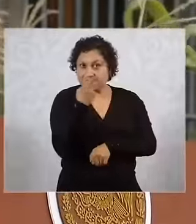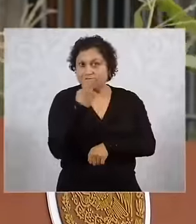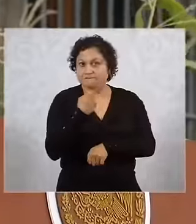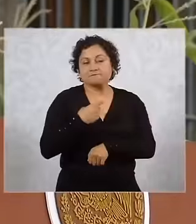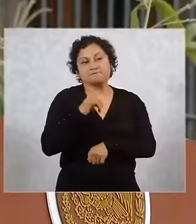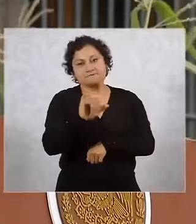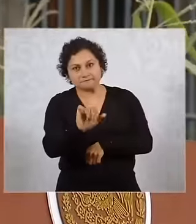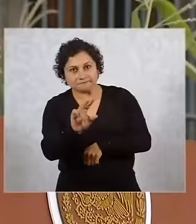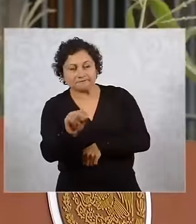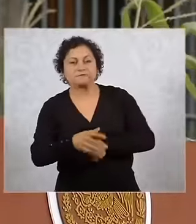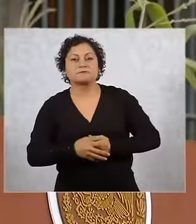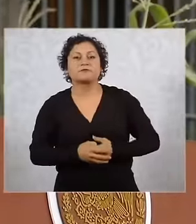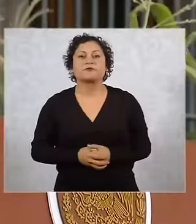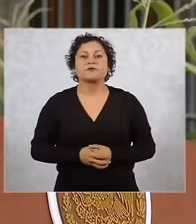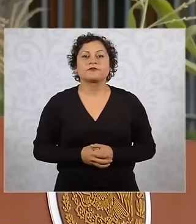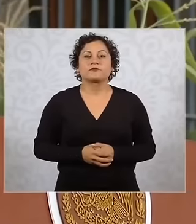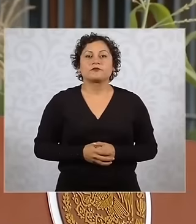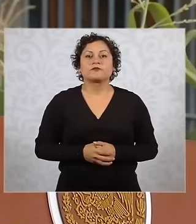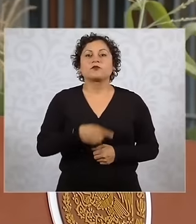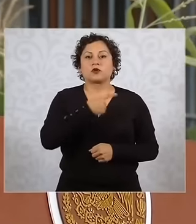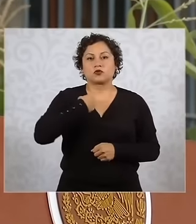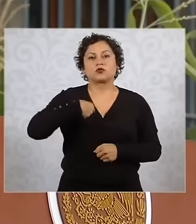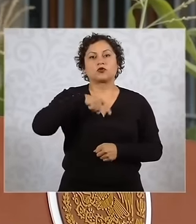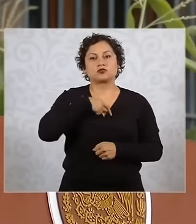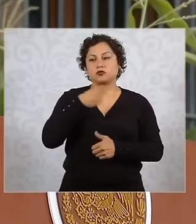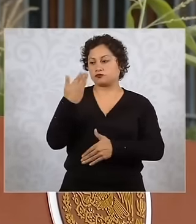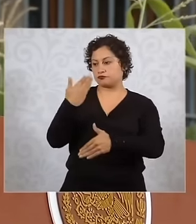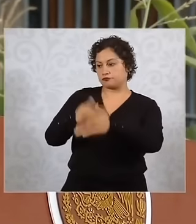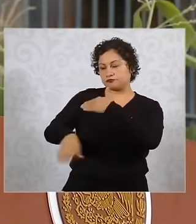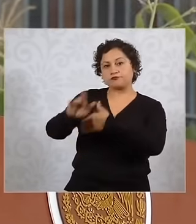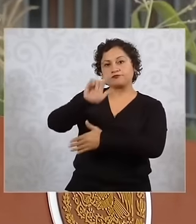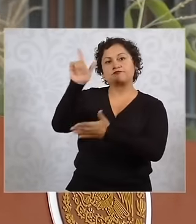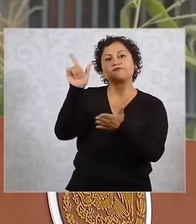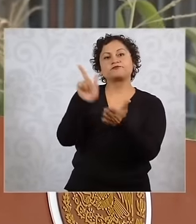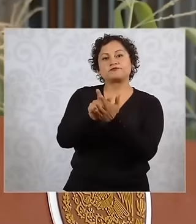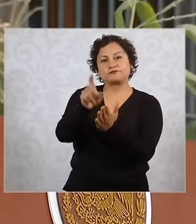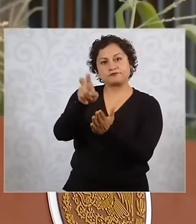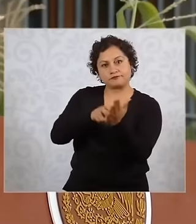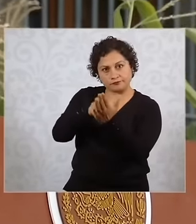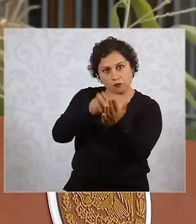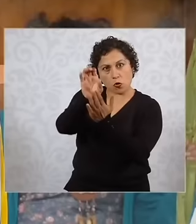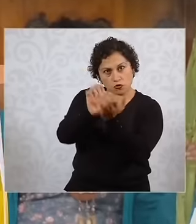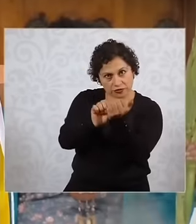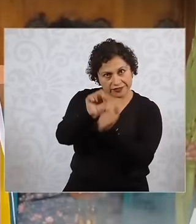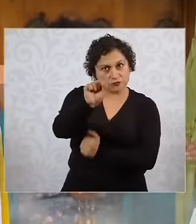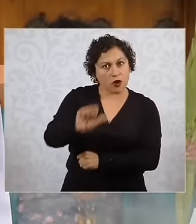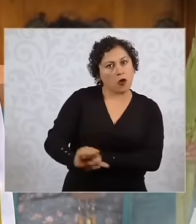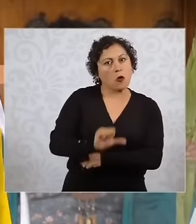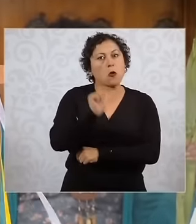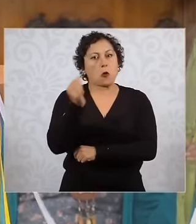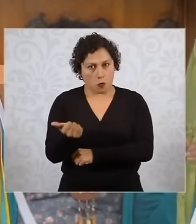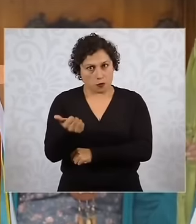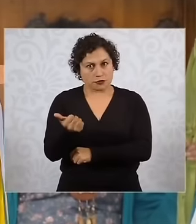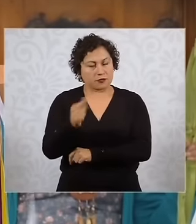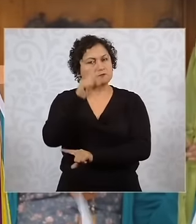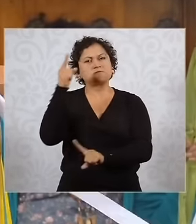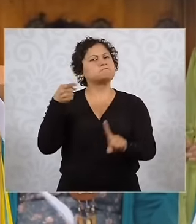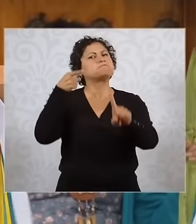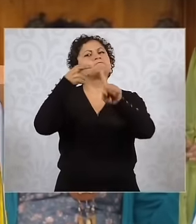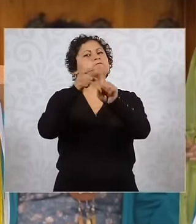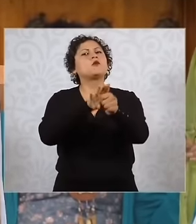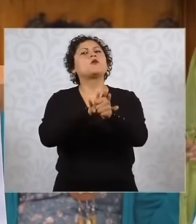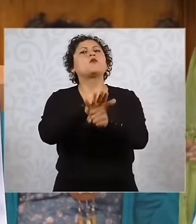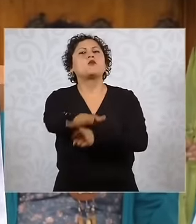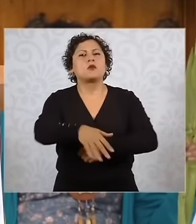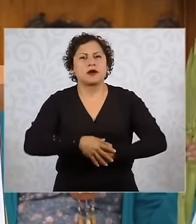Enviaremos una iniciativa de reforma constitucional para recuperar el